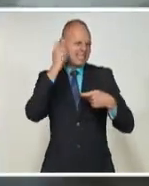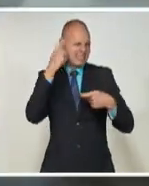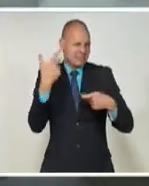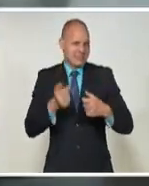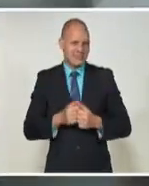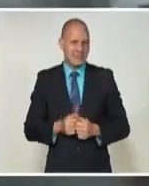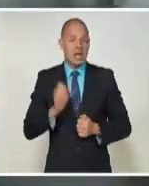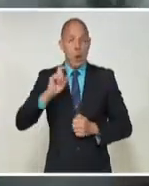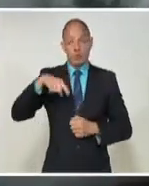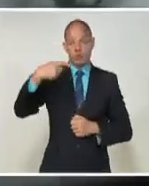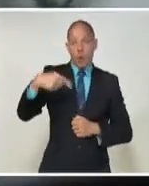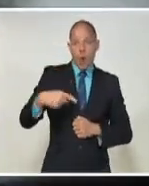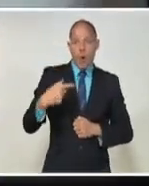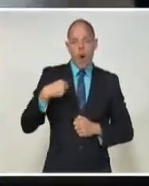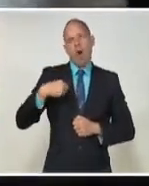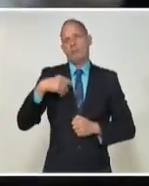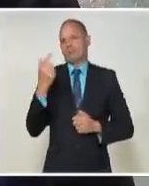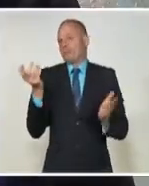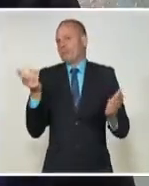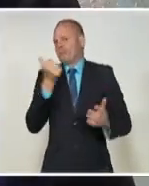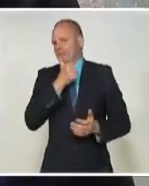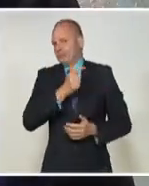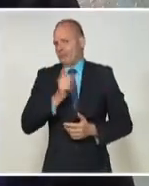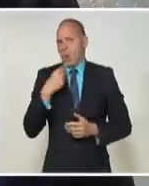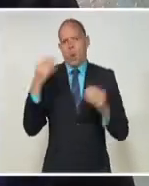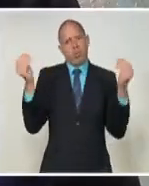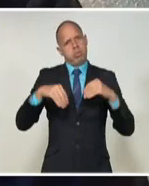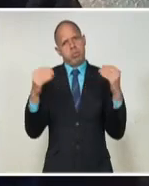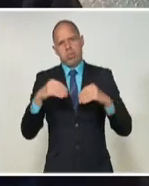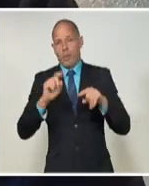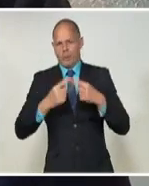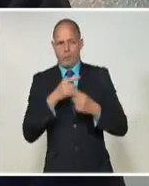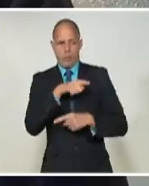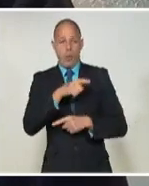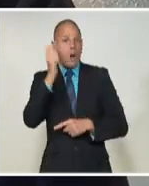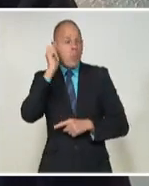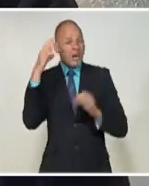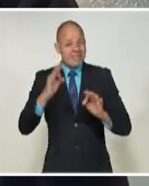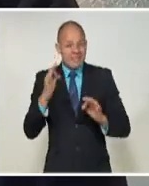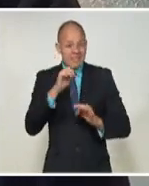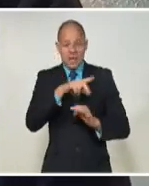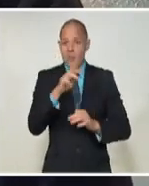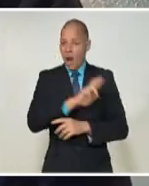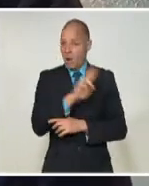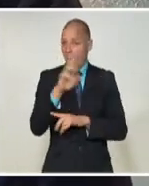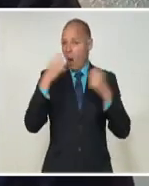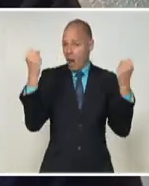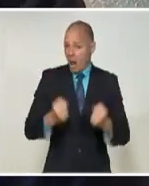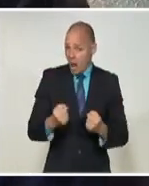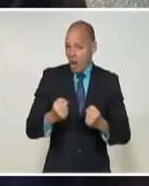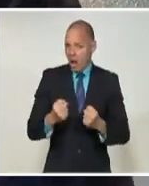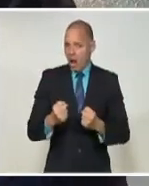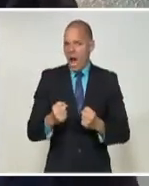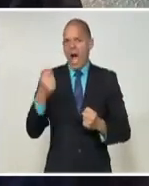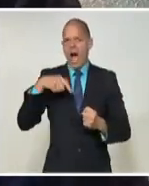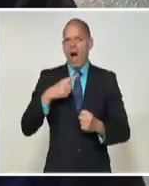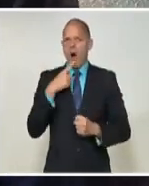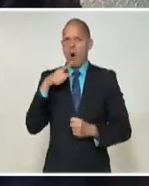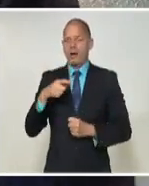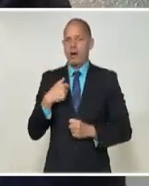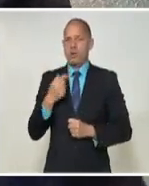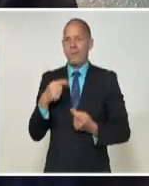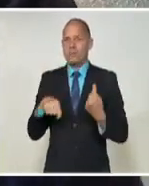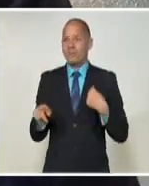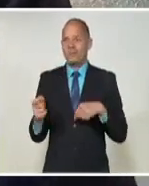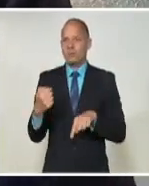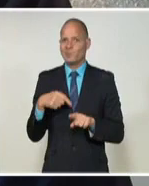una guerra cotidiana, una muchacha que venía de una familia muy revolucionaria, que ella misma era una persona muy revolucionaria, y tú tienes que estar ocultando, hasta